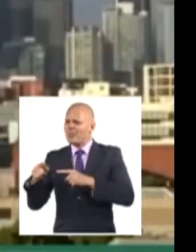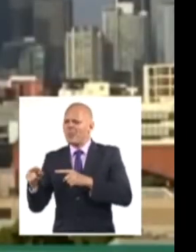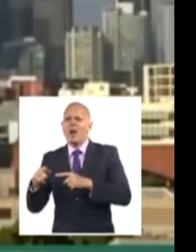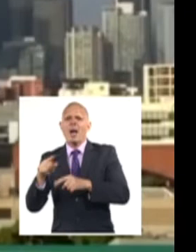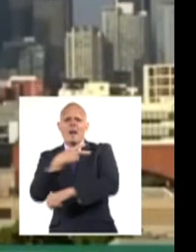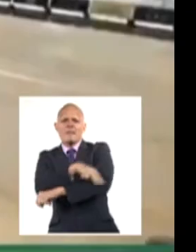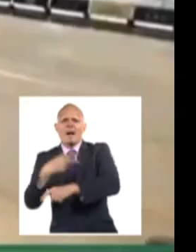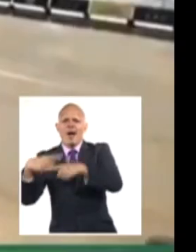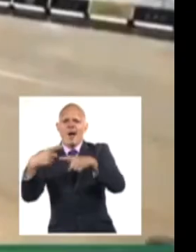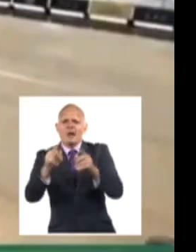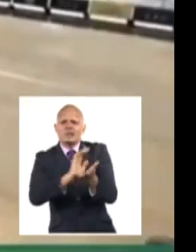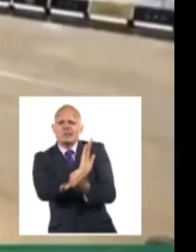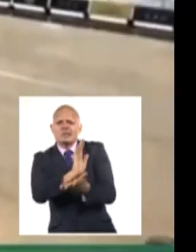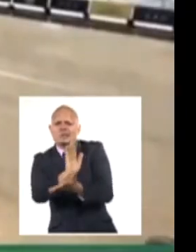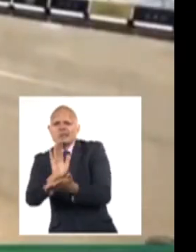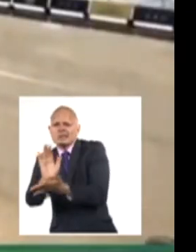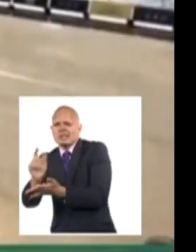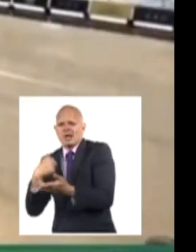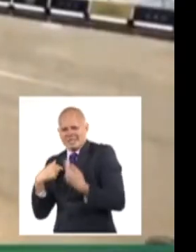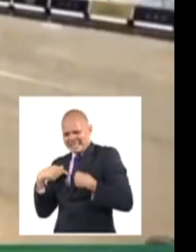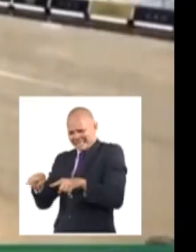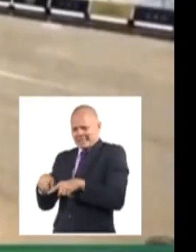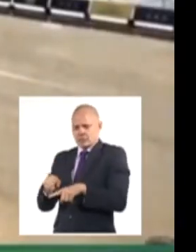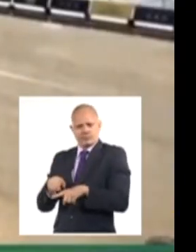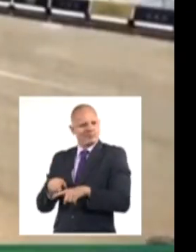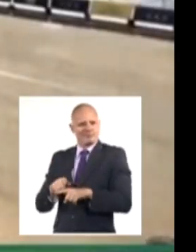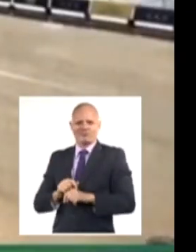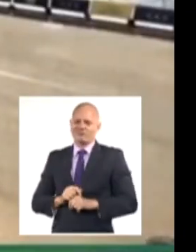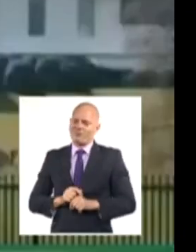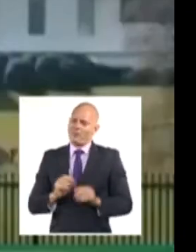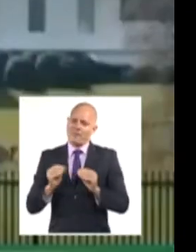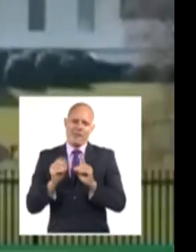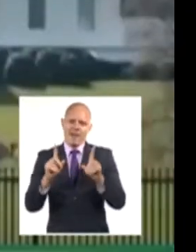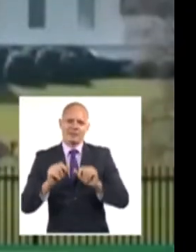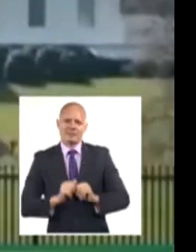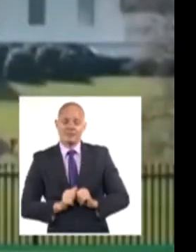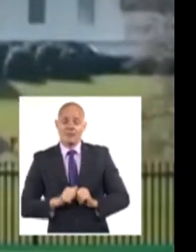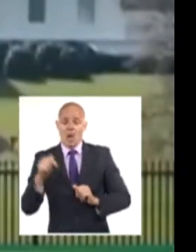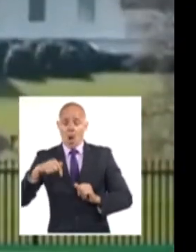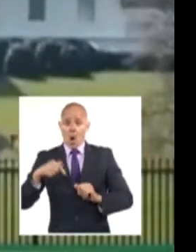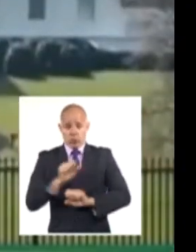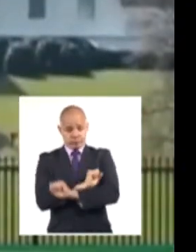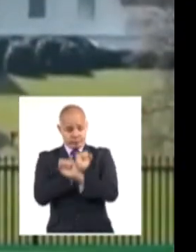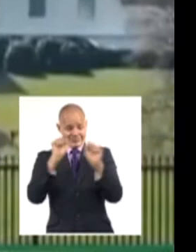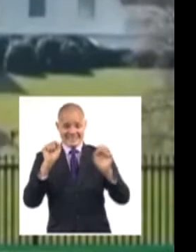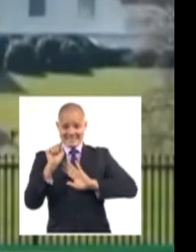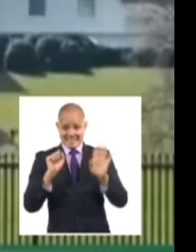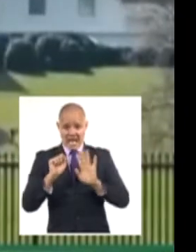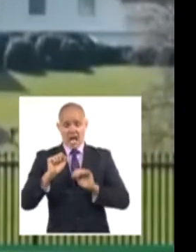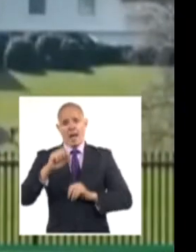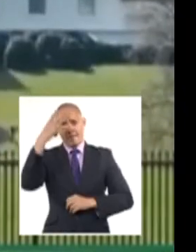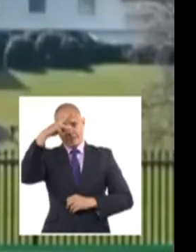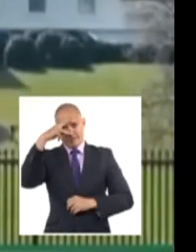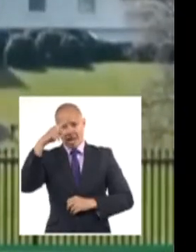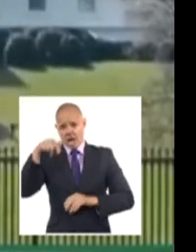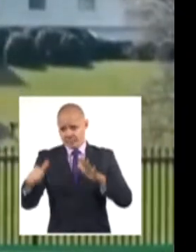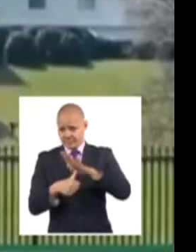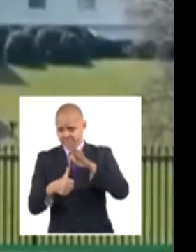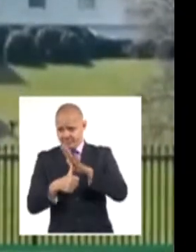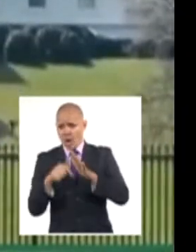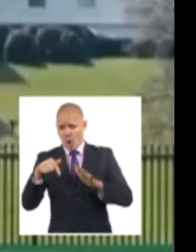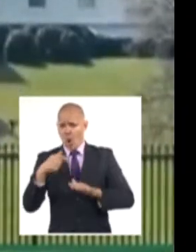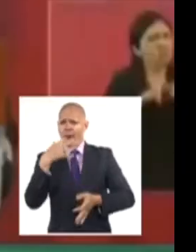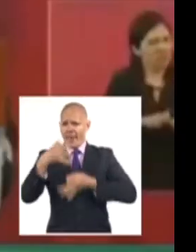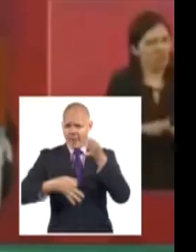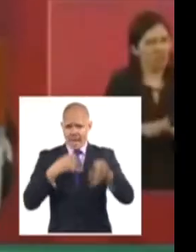países el presidente andrés manuel lópez obrador hoy en su conferencia matutina hizo estas declaraciones y así lo anunció así lo